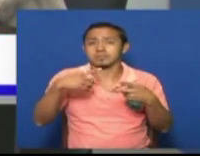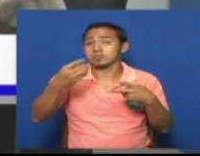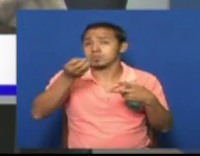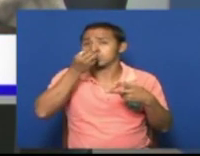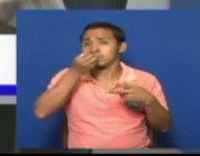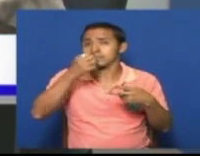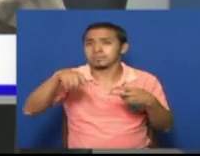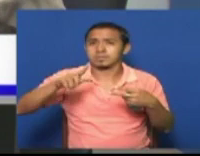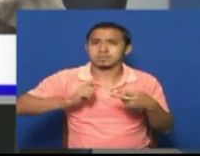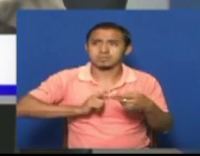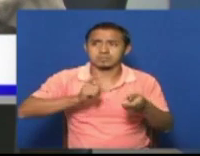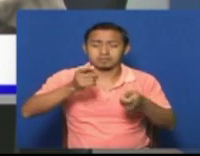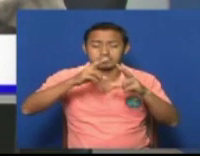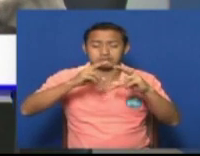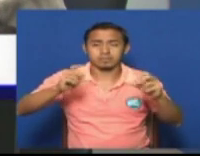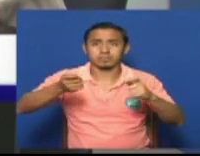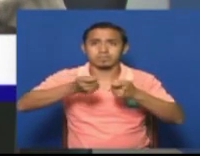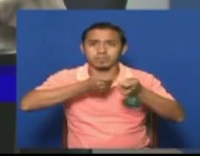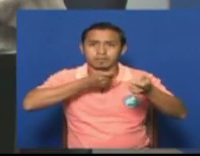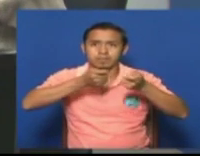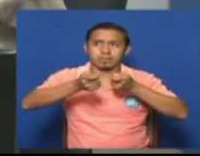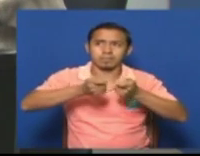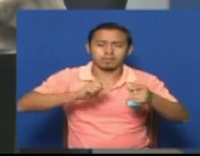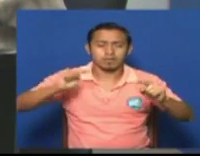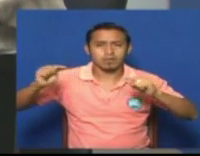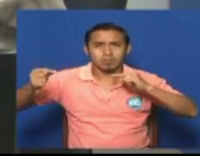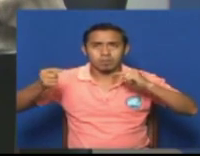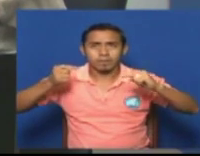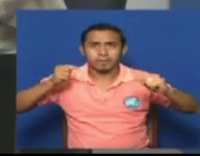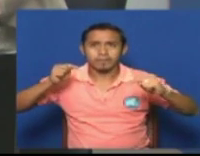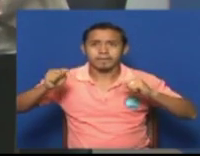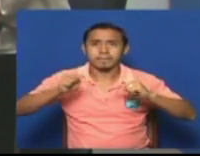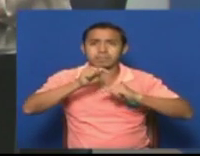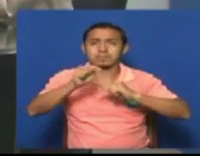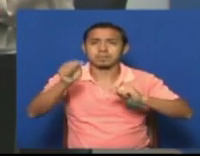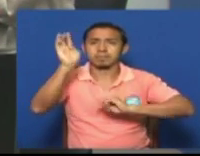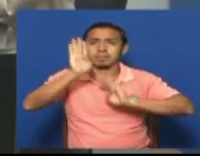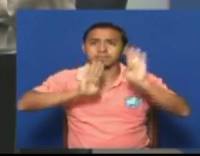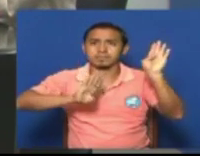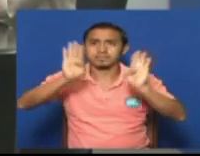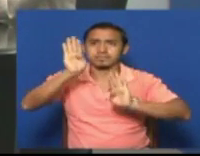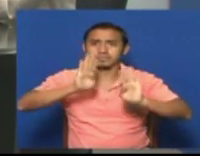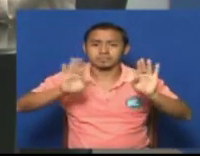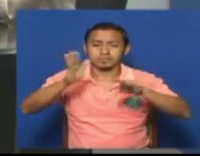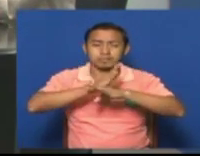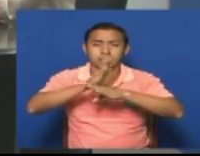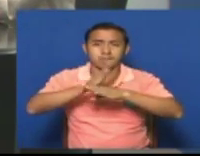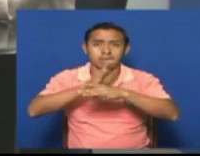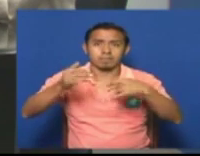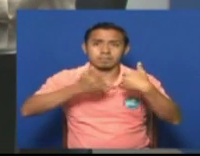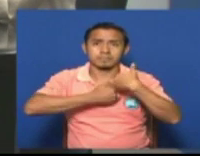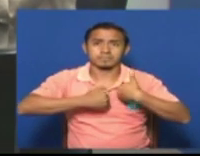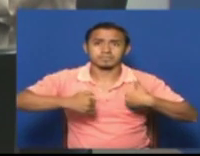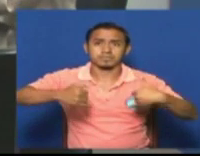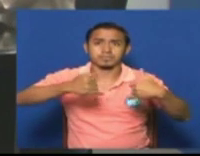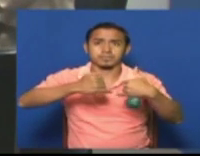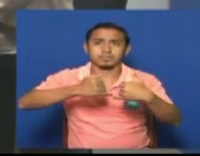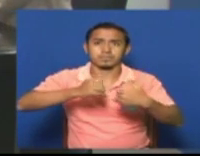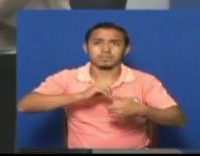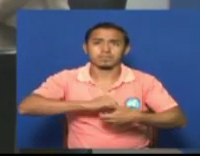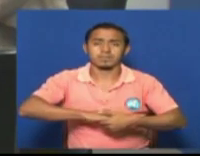tenemos una estrategia de seguridad y soberanía alimentaria donde participan varias instituciones del estado